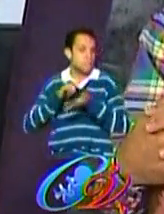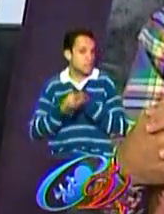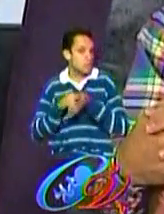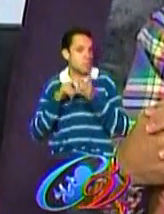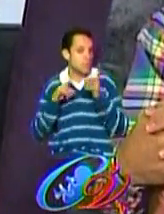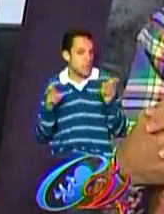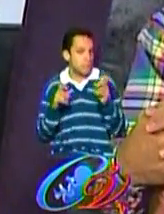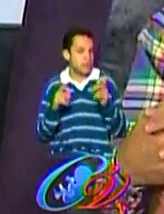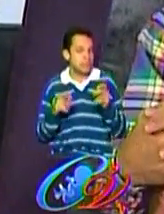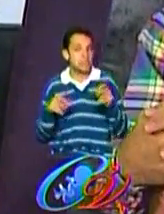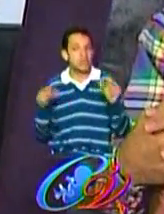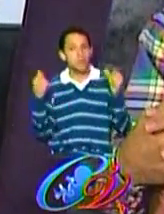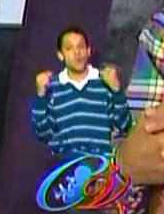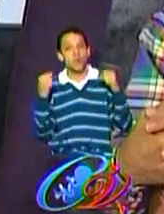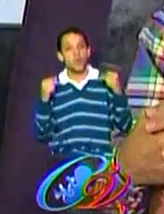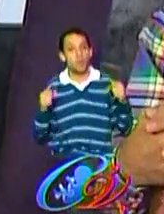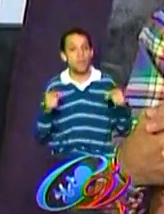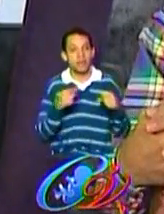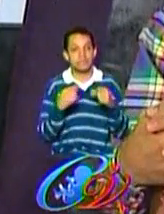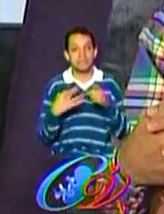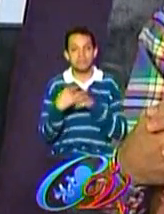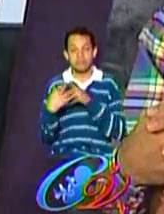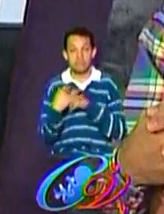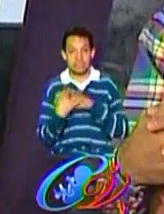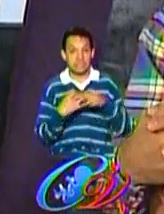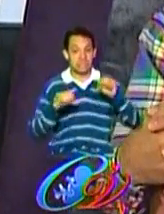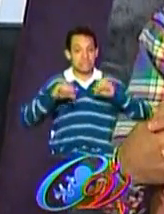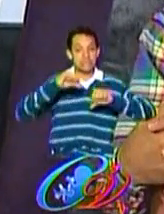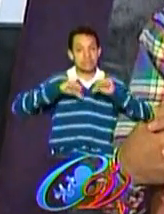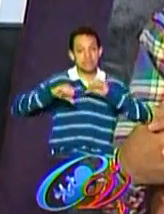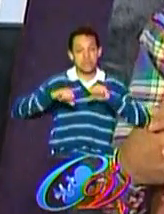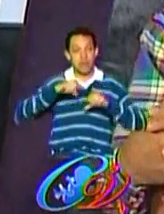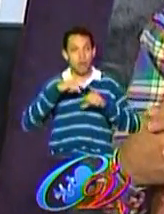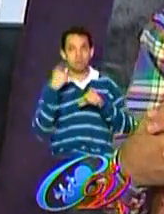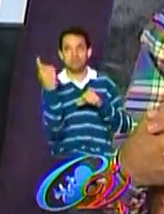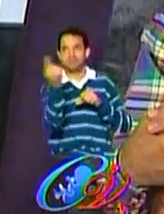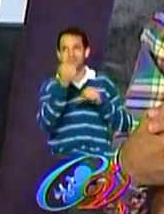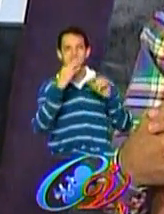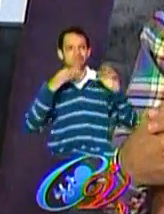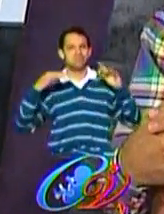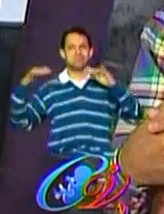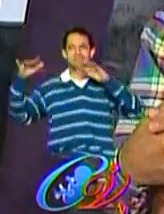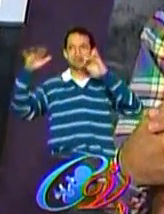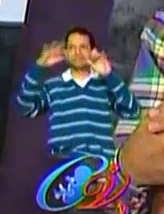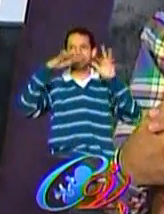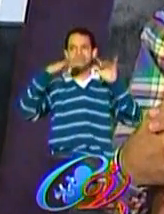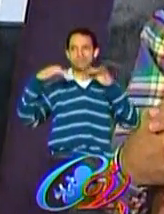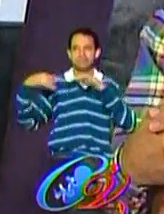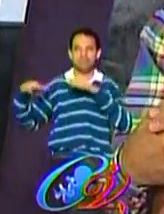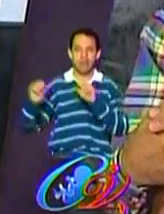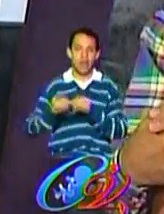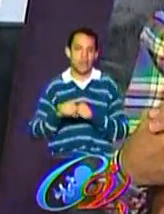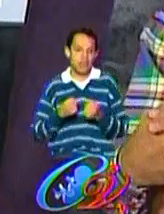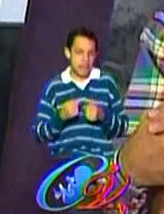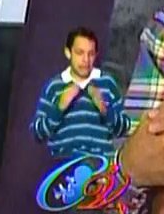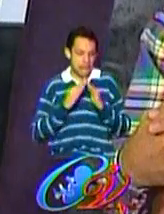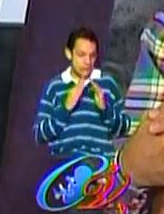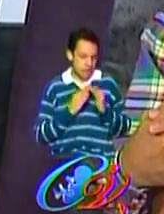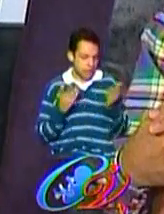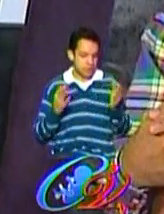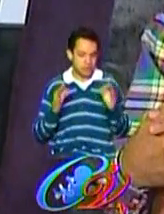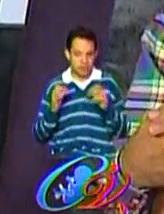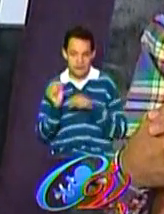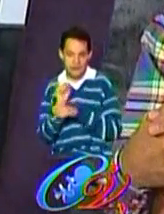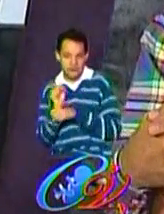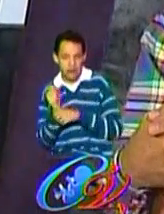porque nos preocupan mucho los altos índices de toxicidad a los cuales las personas se están exponiendo. Este es un tema muy amplio,